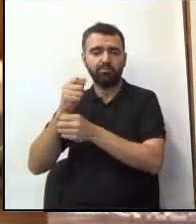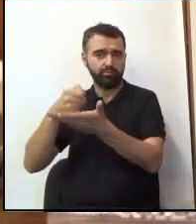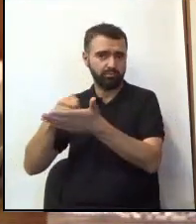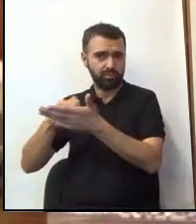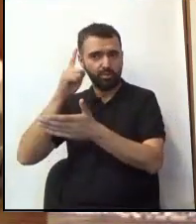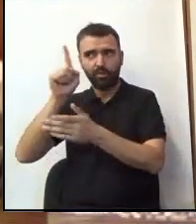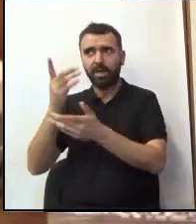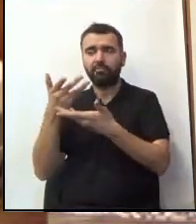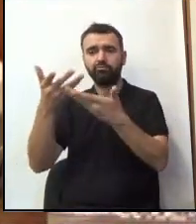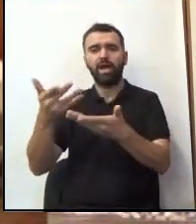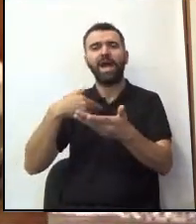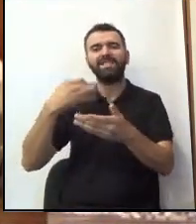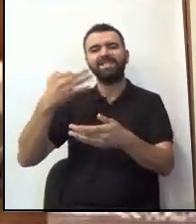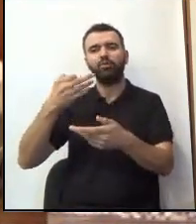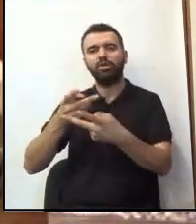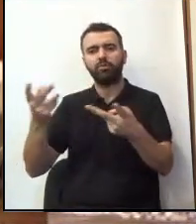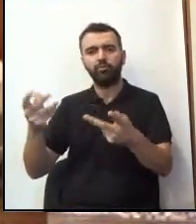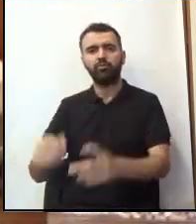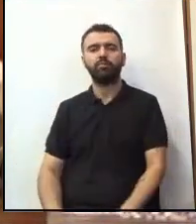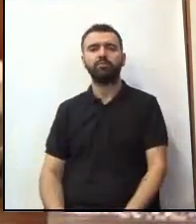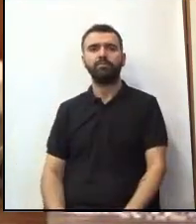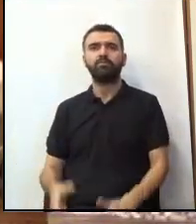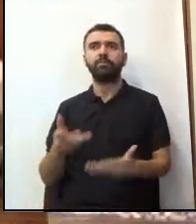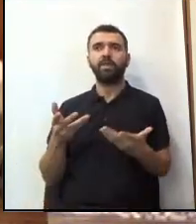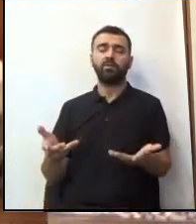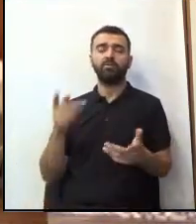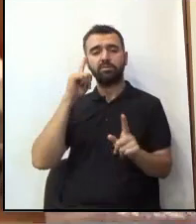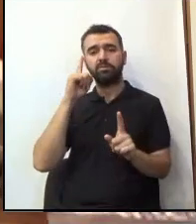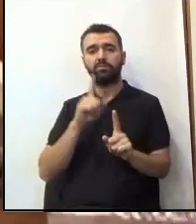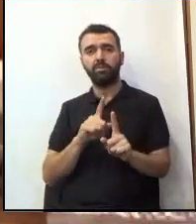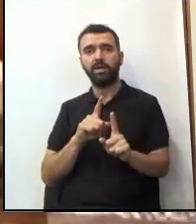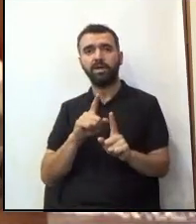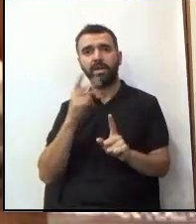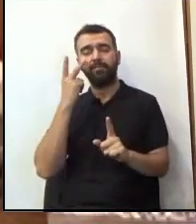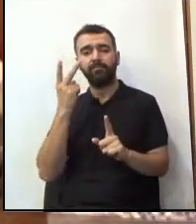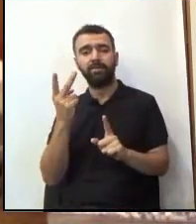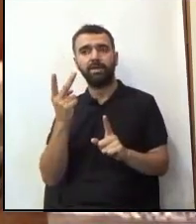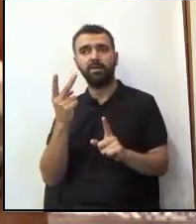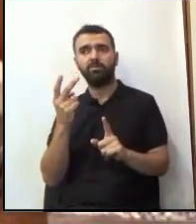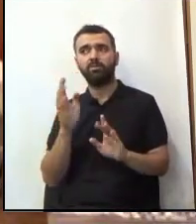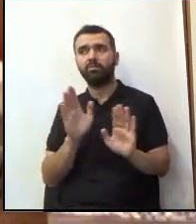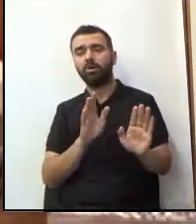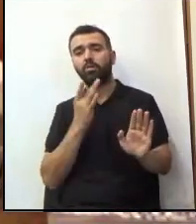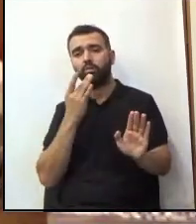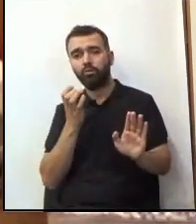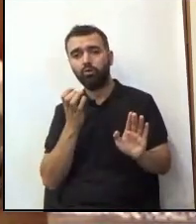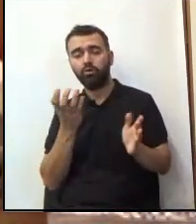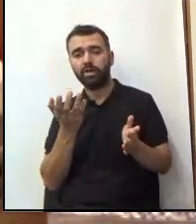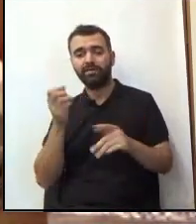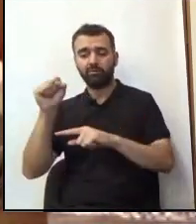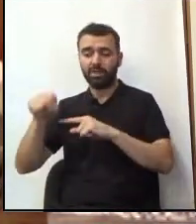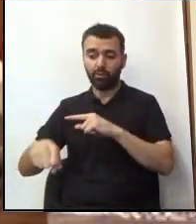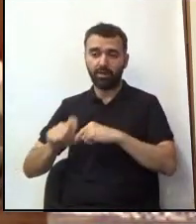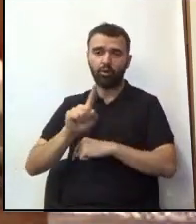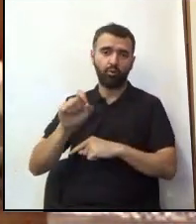destinados a seguridad pública. Entonces, para ver, porque vamos a aprobar o